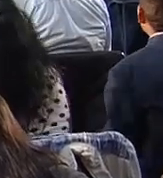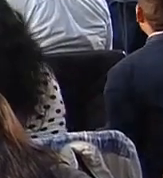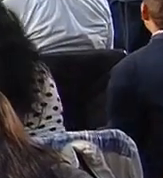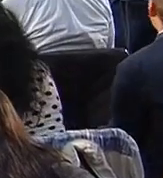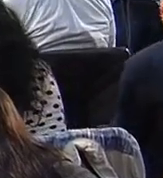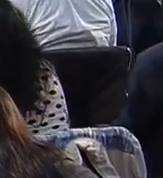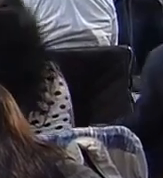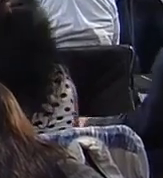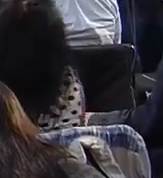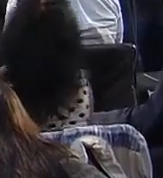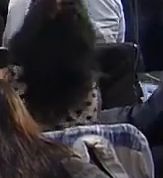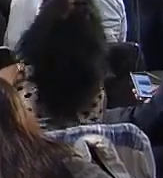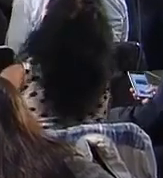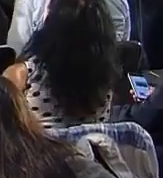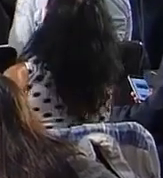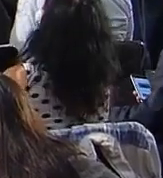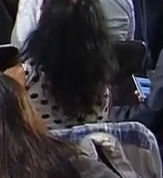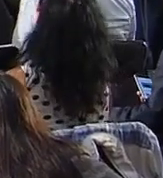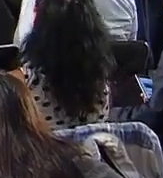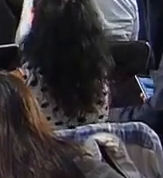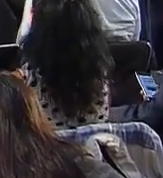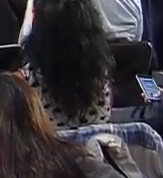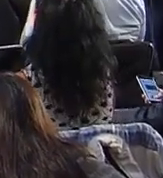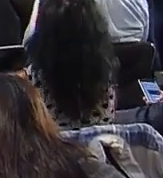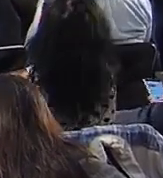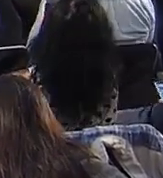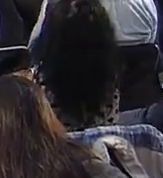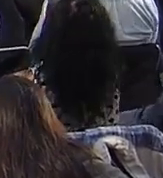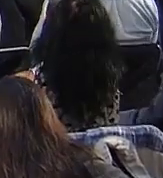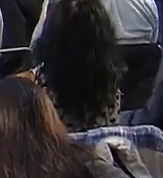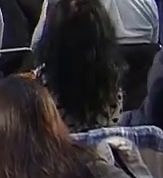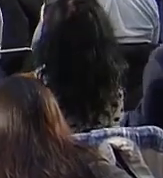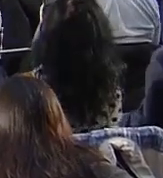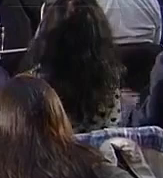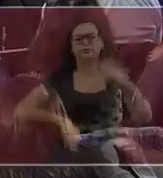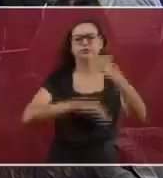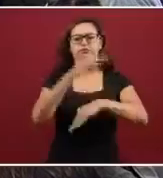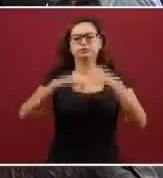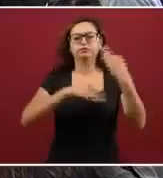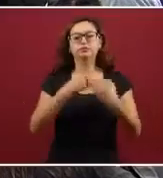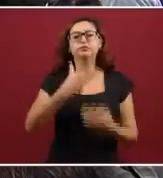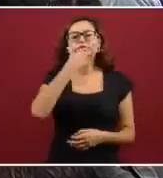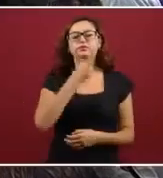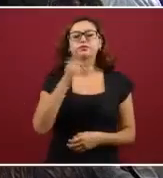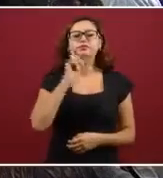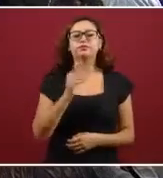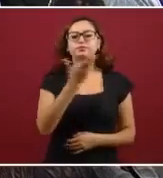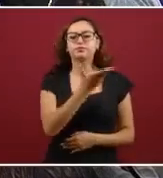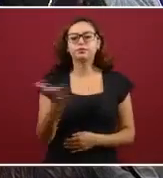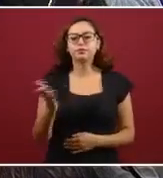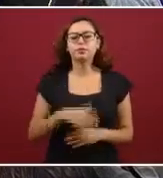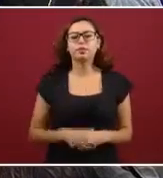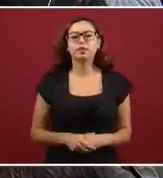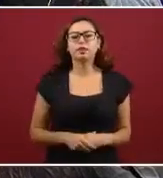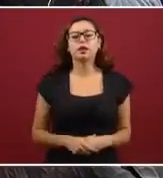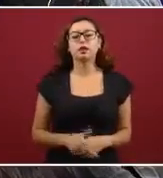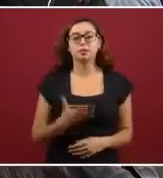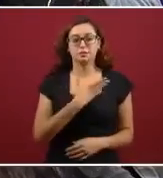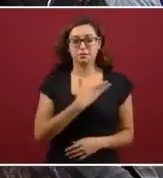Bueno. Buenos días a todas, a todos. nos pidió el señor